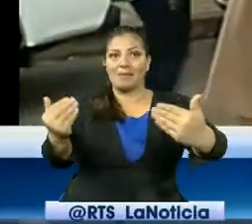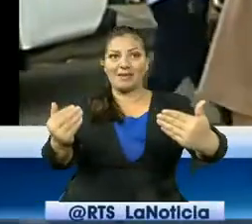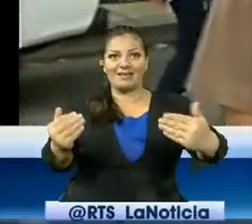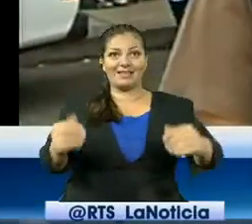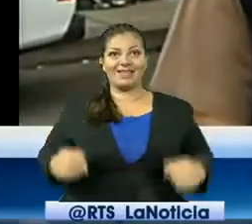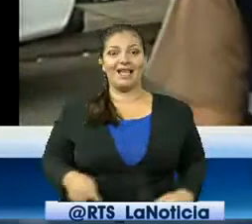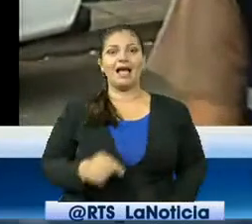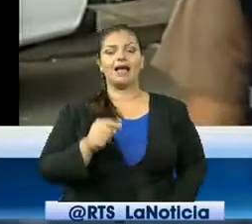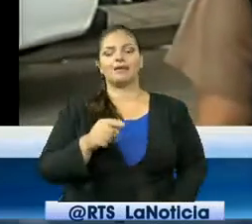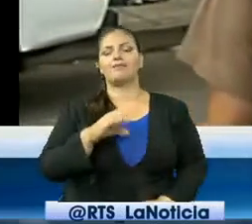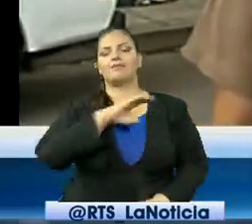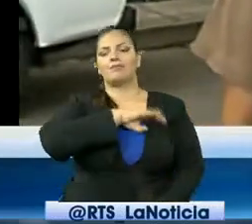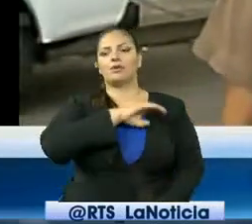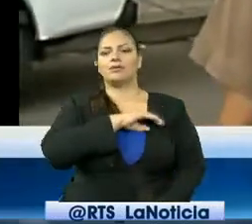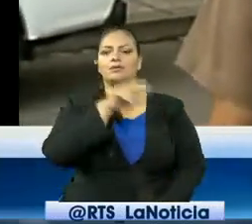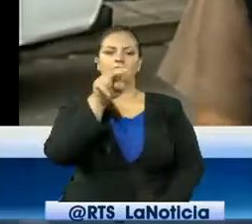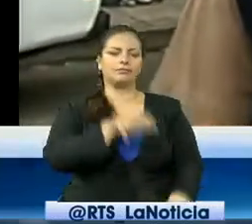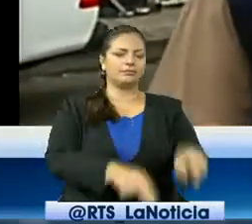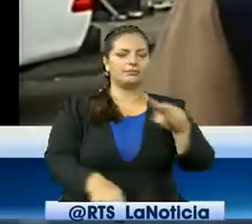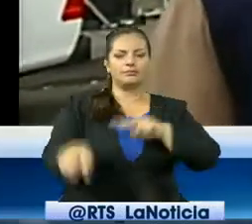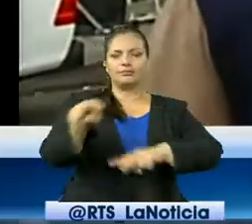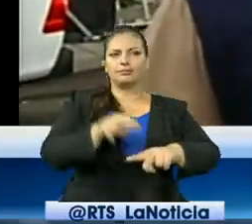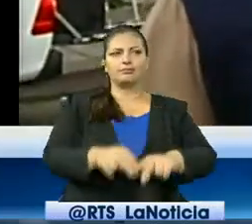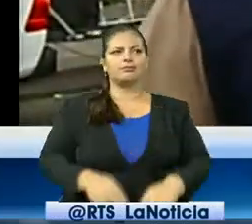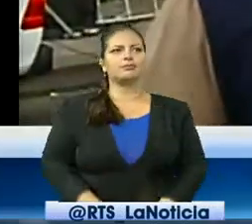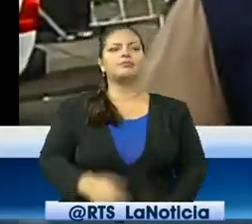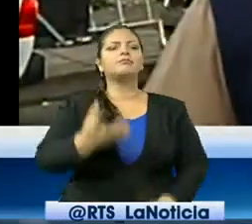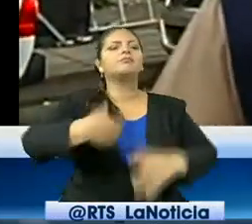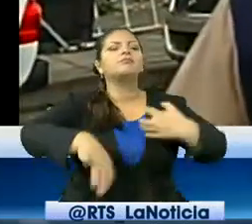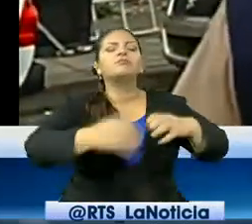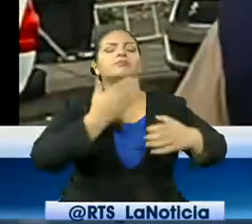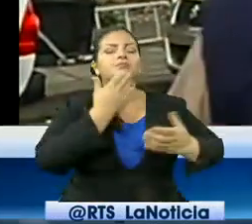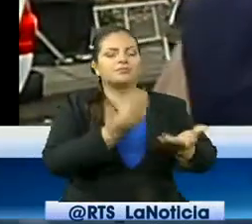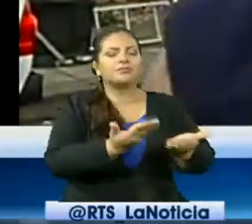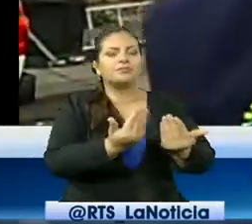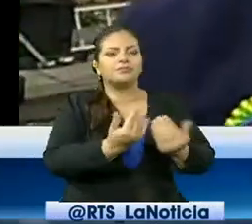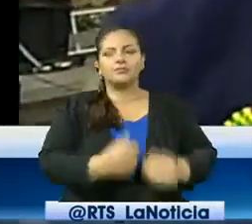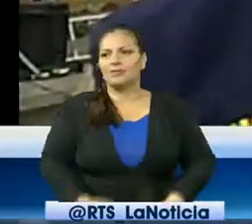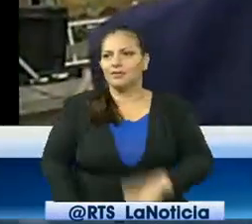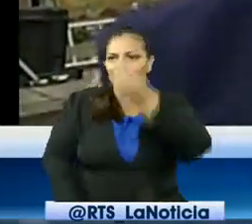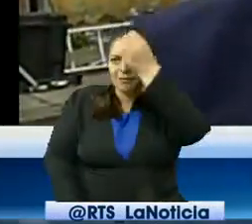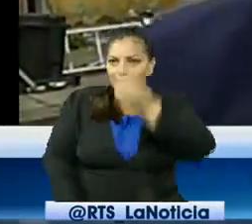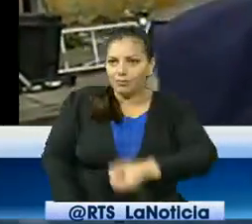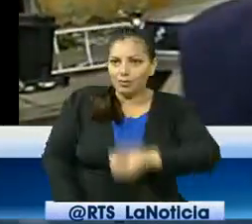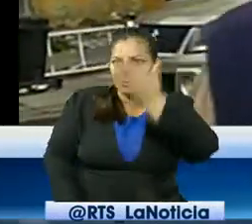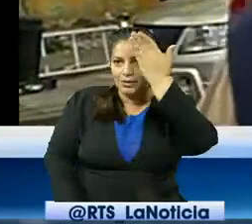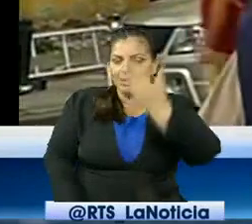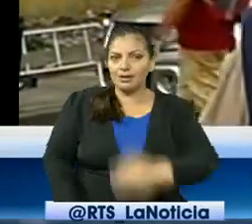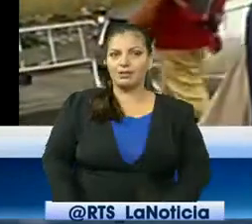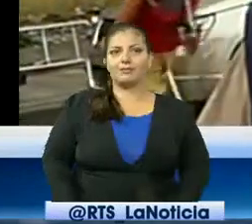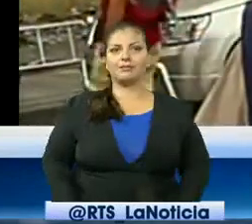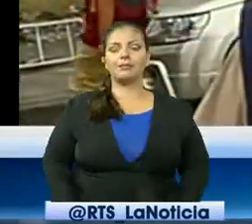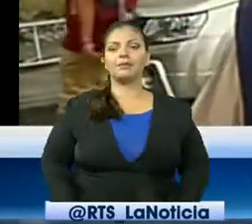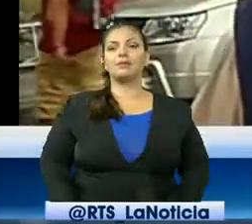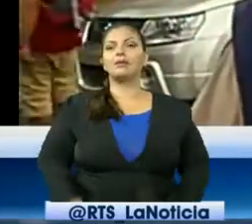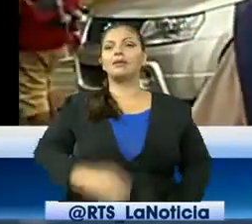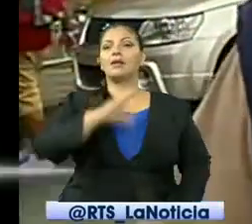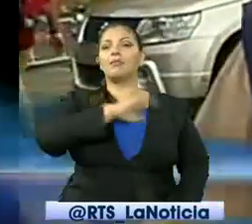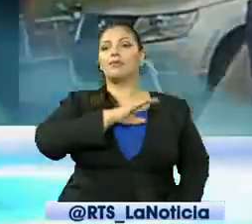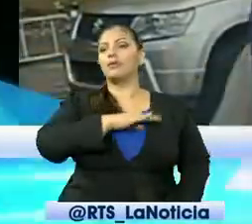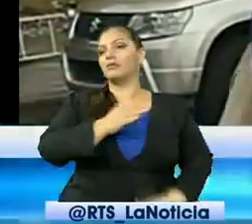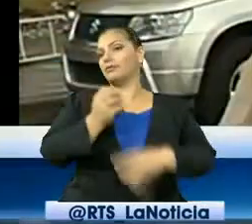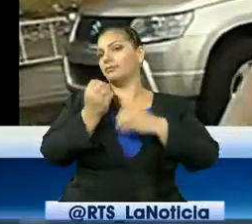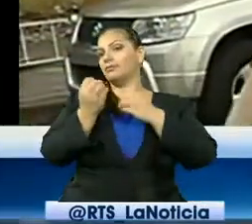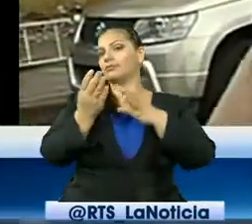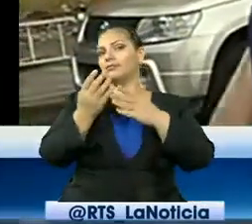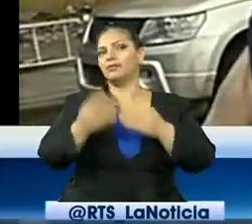hasta el día de hoy qué se ha logrado por lo menos los primeros indicios muy buenos días Este la Policía Nacional me ha pasado un deporte en donde manifiestan